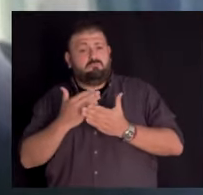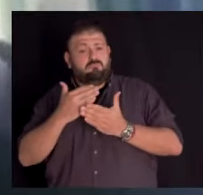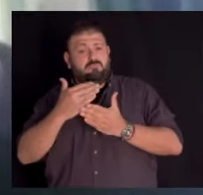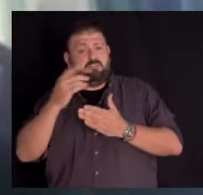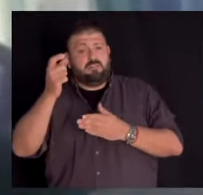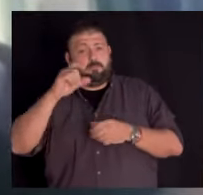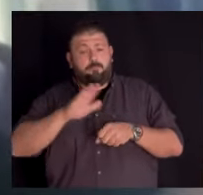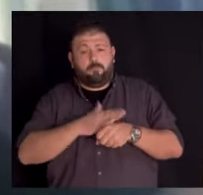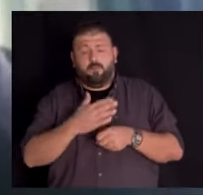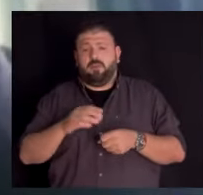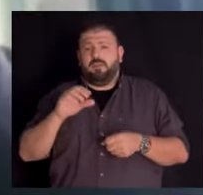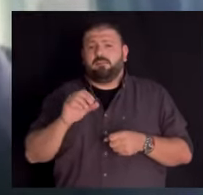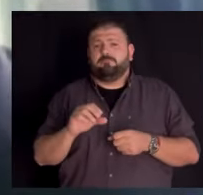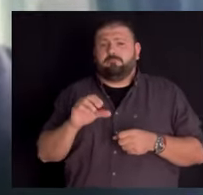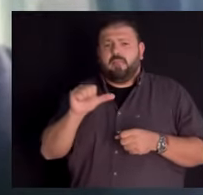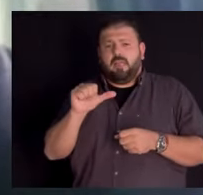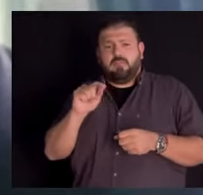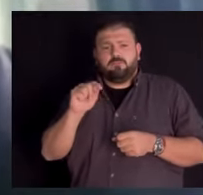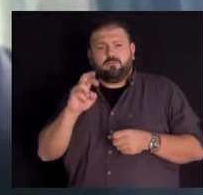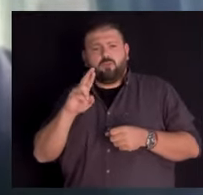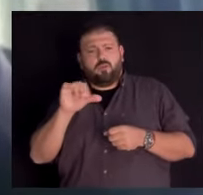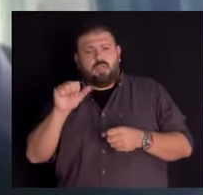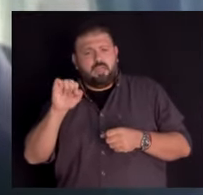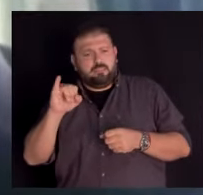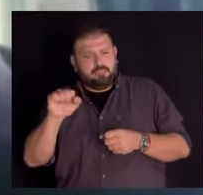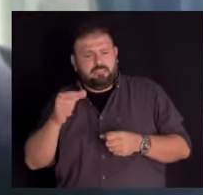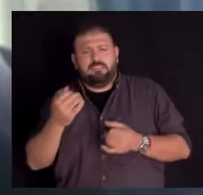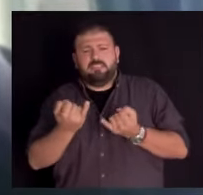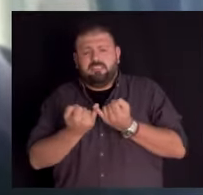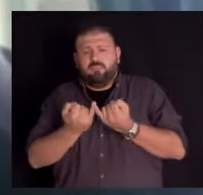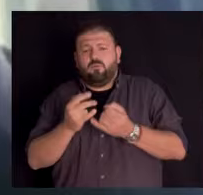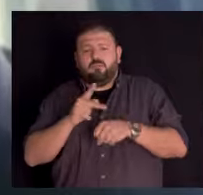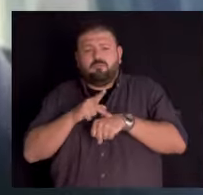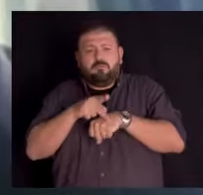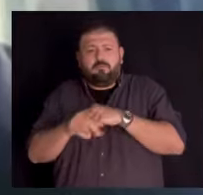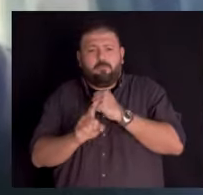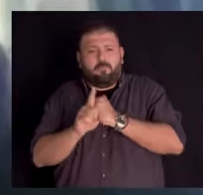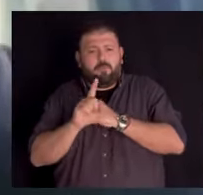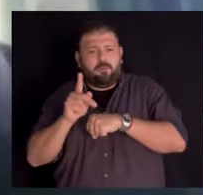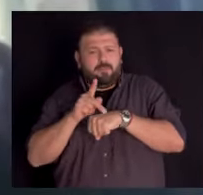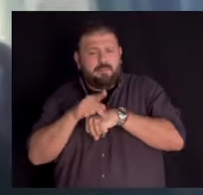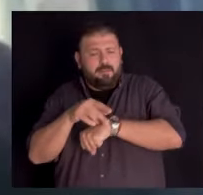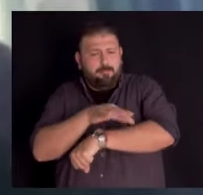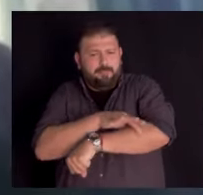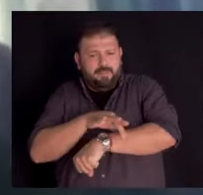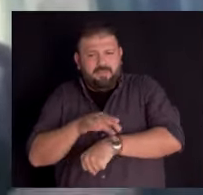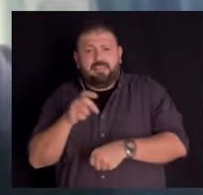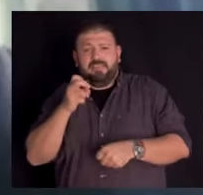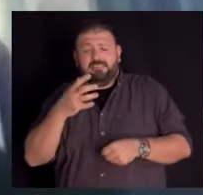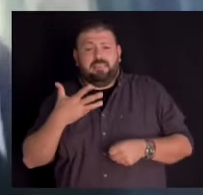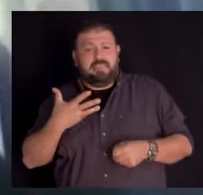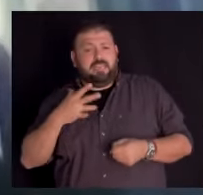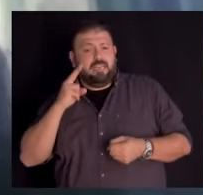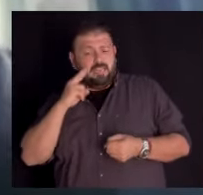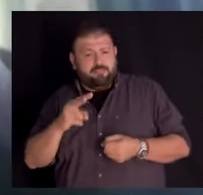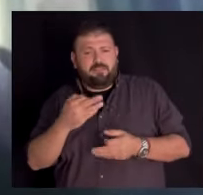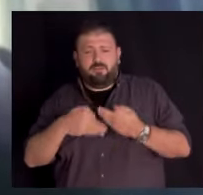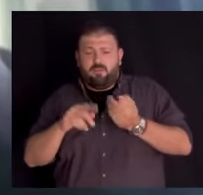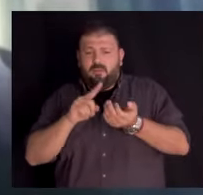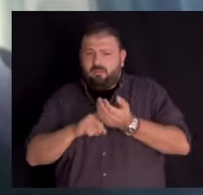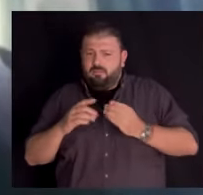la psoriasis, que es un problema dermatológico, un problema de la piel, ¿sí? Tiene que ver con el sistema nervioso y el sistema